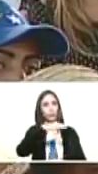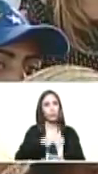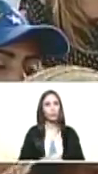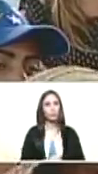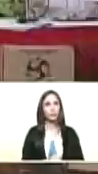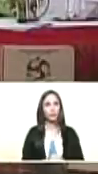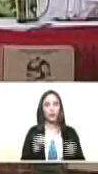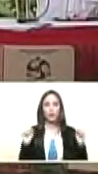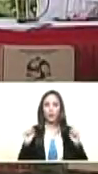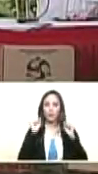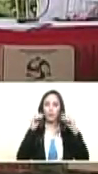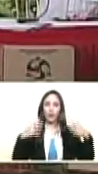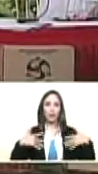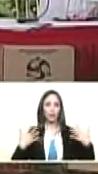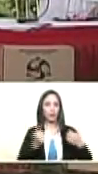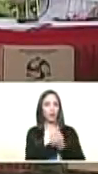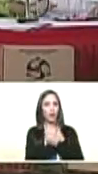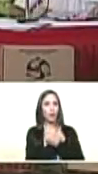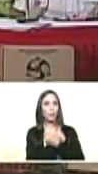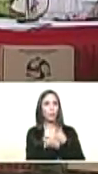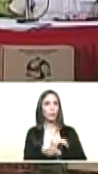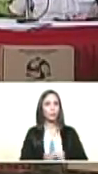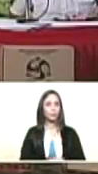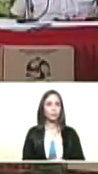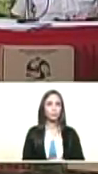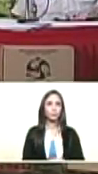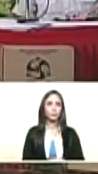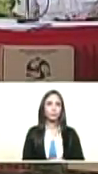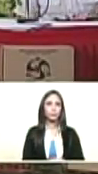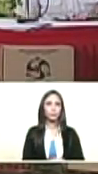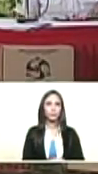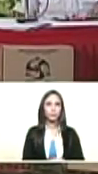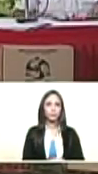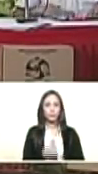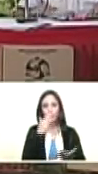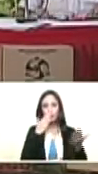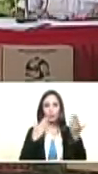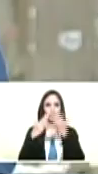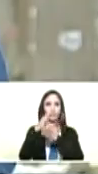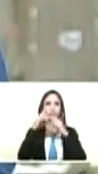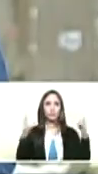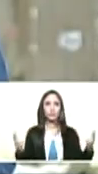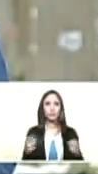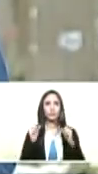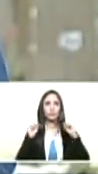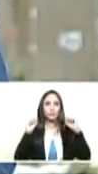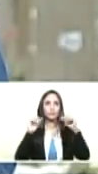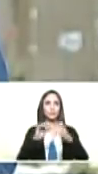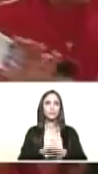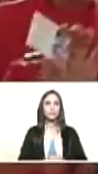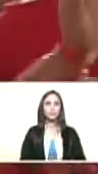viva la alegría! ¡Que viva el amor! ¡Que viva la felicidad! ¡Hasta la victoria siempre!